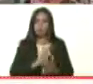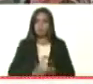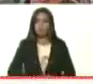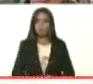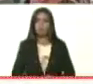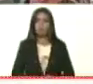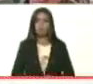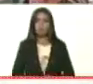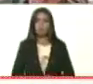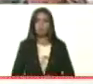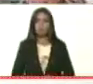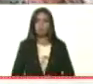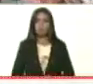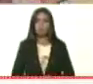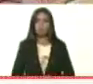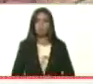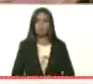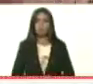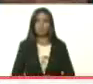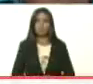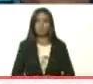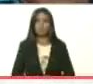adelantéis. Hay que incorporar